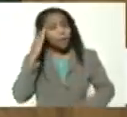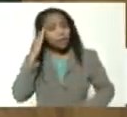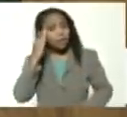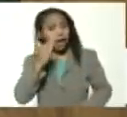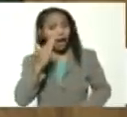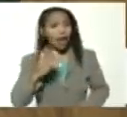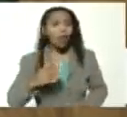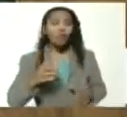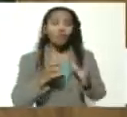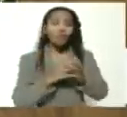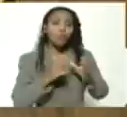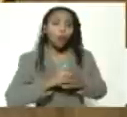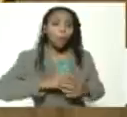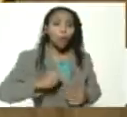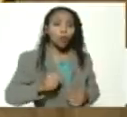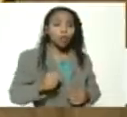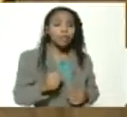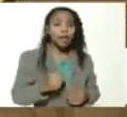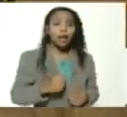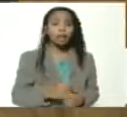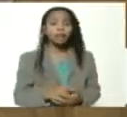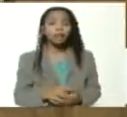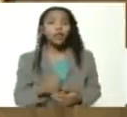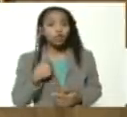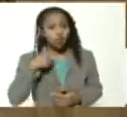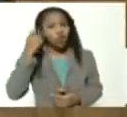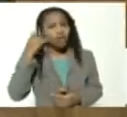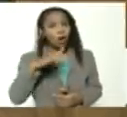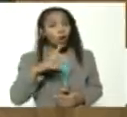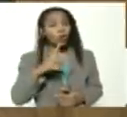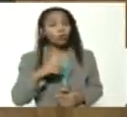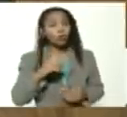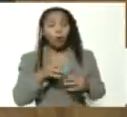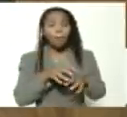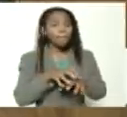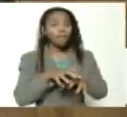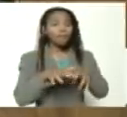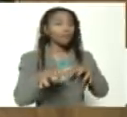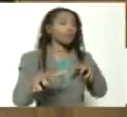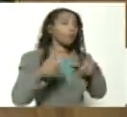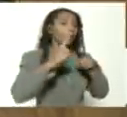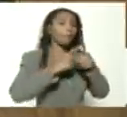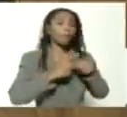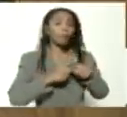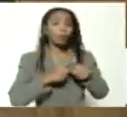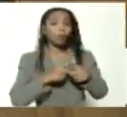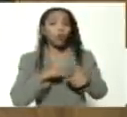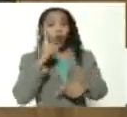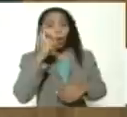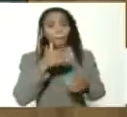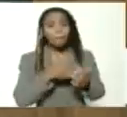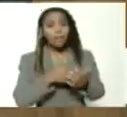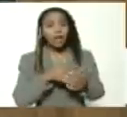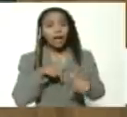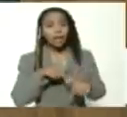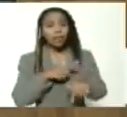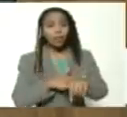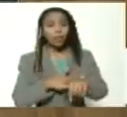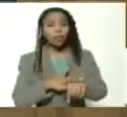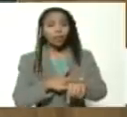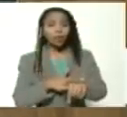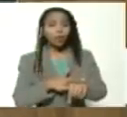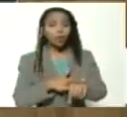grupos parapoliciales, yo creo que supera los 1.000 para este momento. En lo que fue el